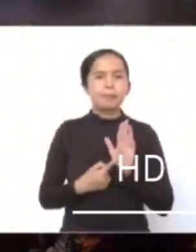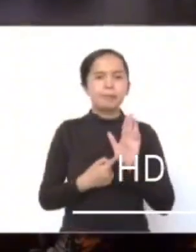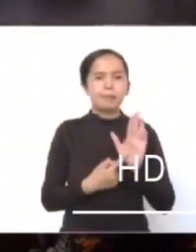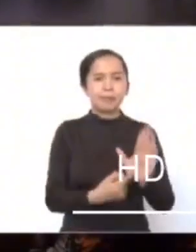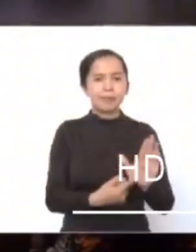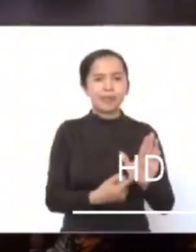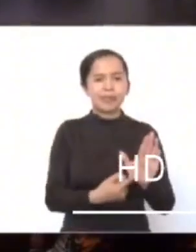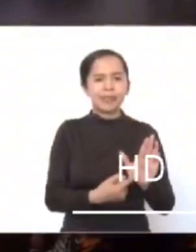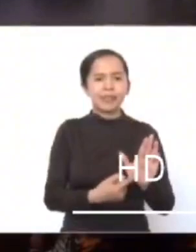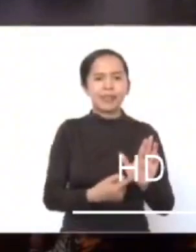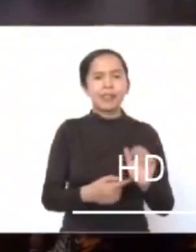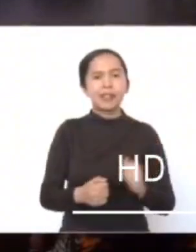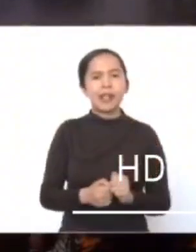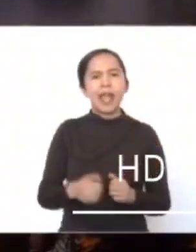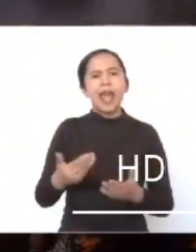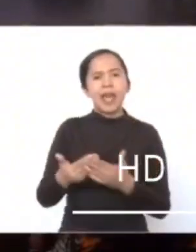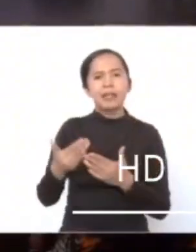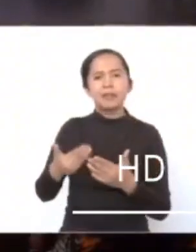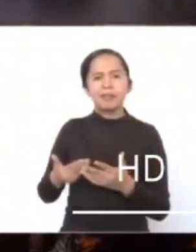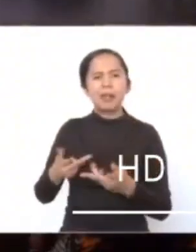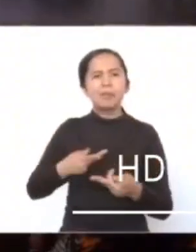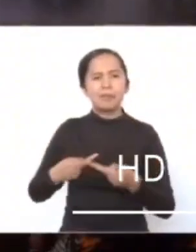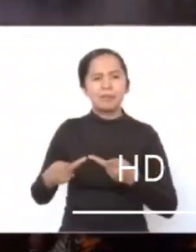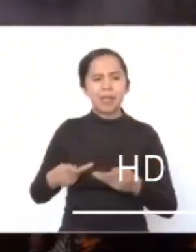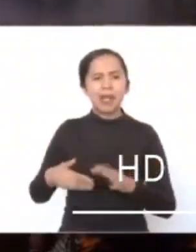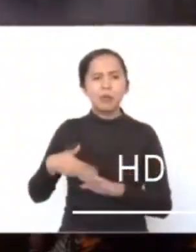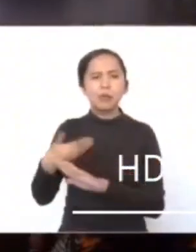de la campaña de prevención de la violencia.